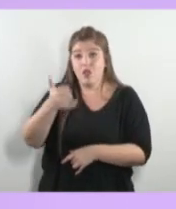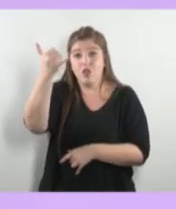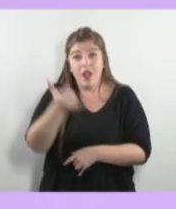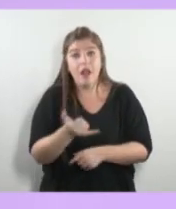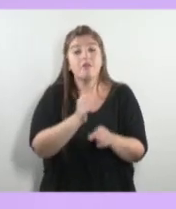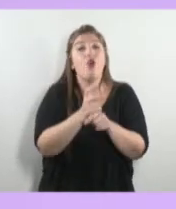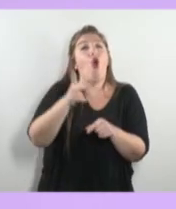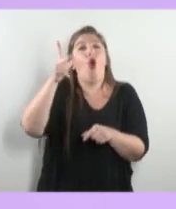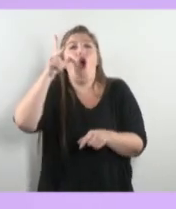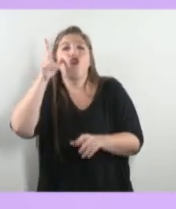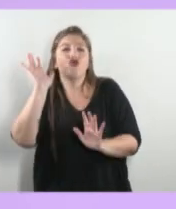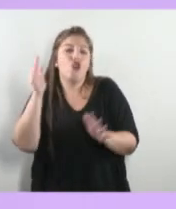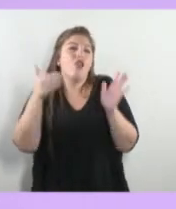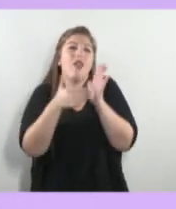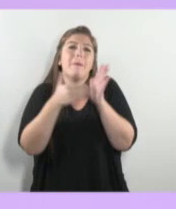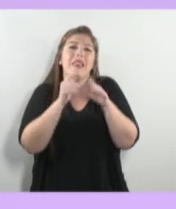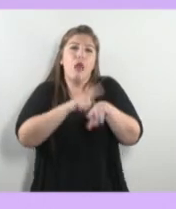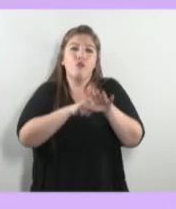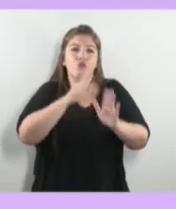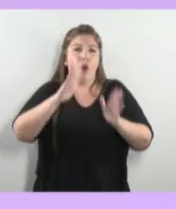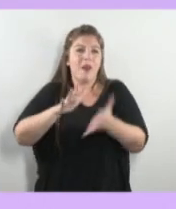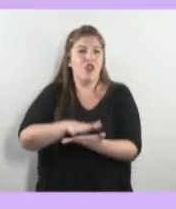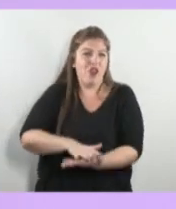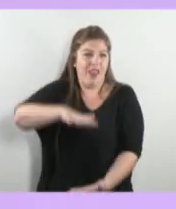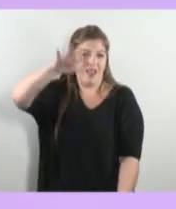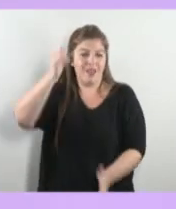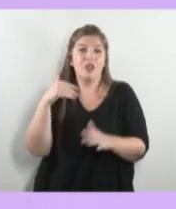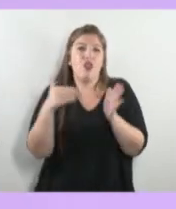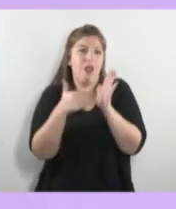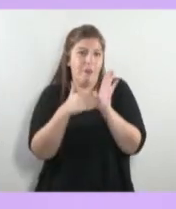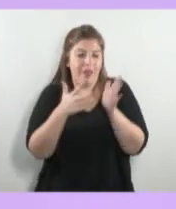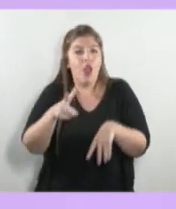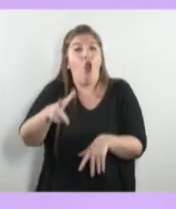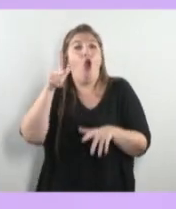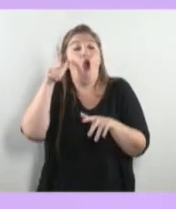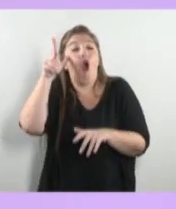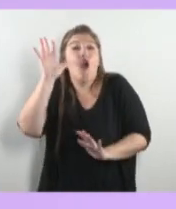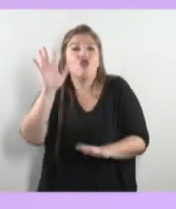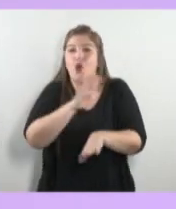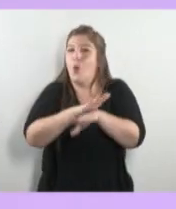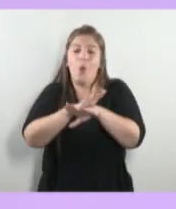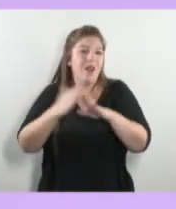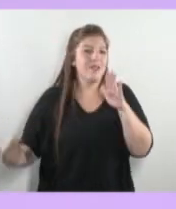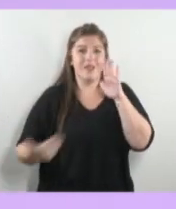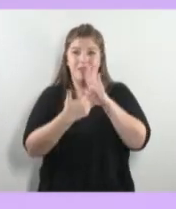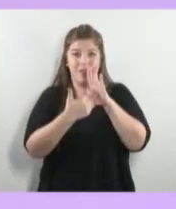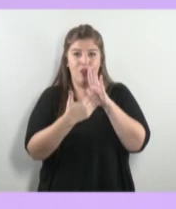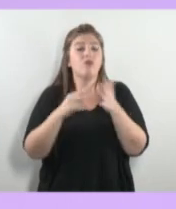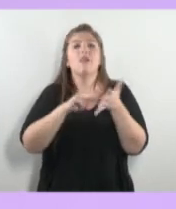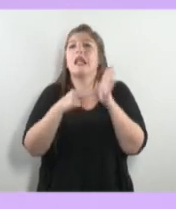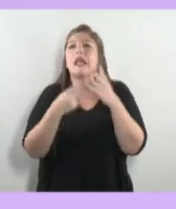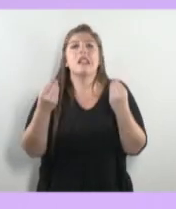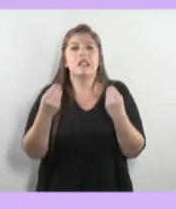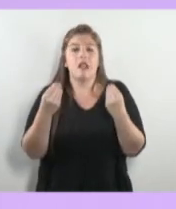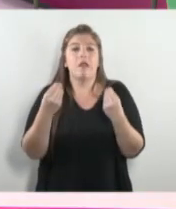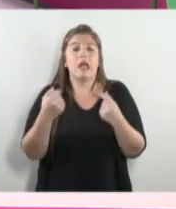8, dependiendo en realidad de la etapa en la que estemos de crecimiento, hay 8 que los vamos a considerar esenciales. ¿Qué quiere decir esto? Quiere decir que no hay